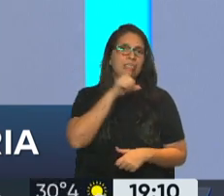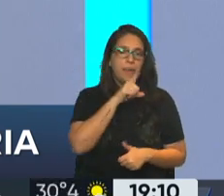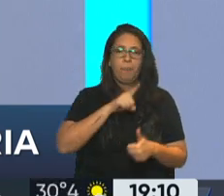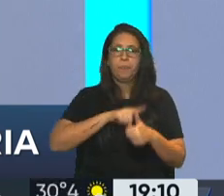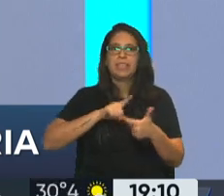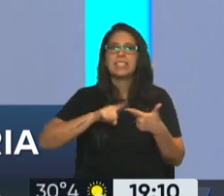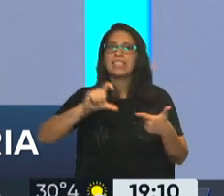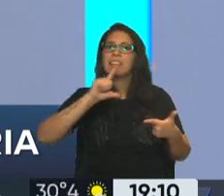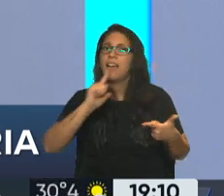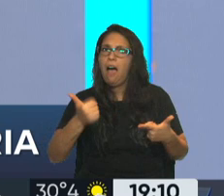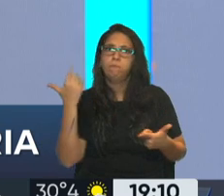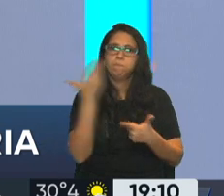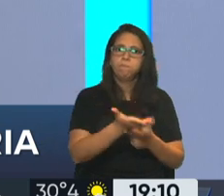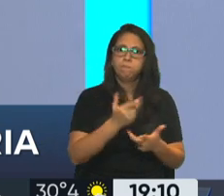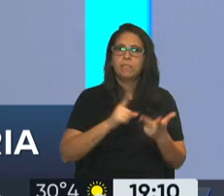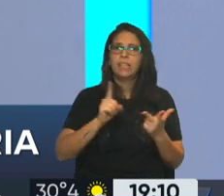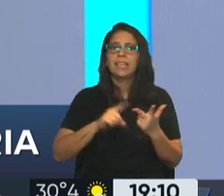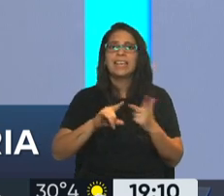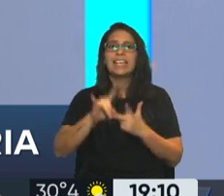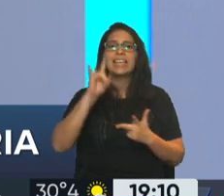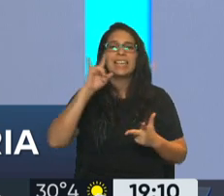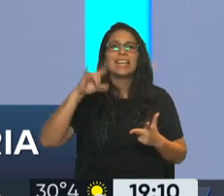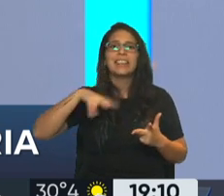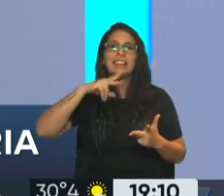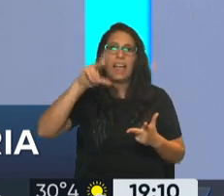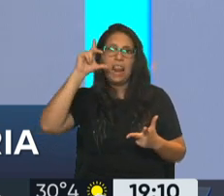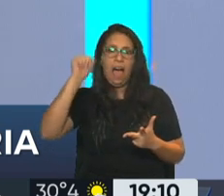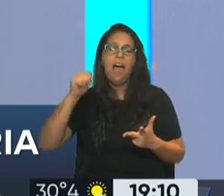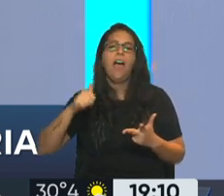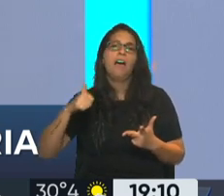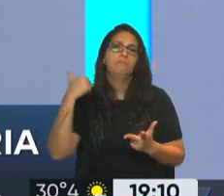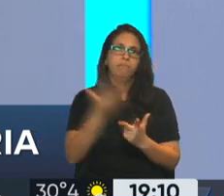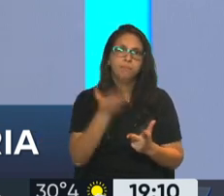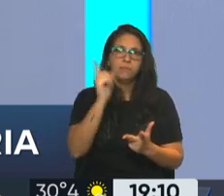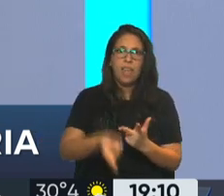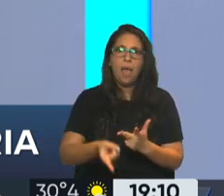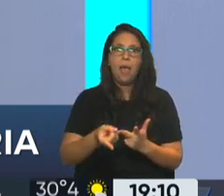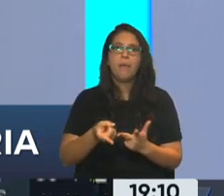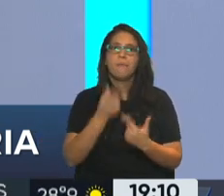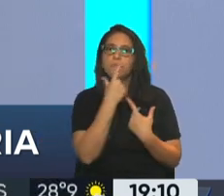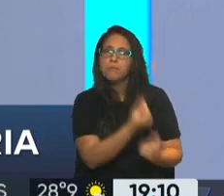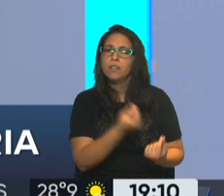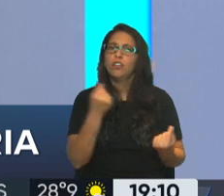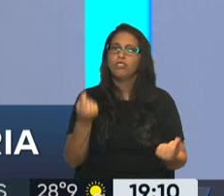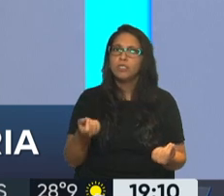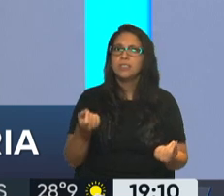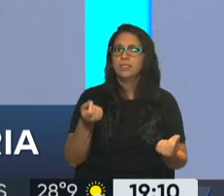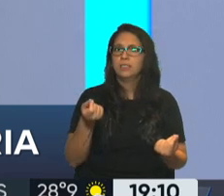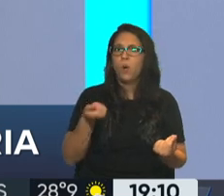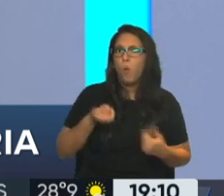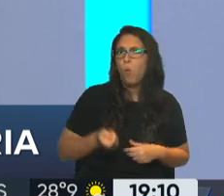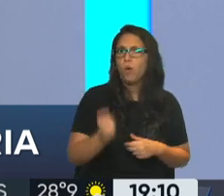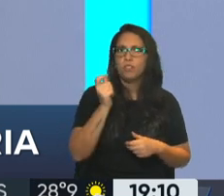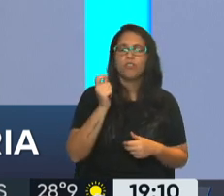la cta Y tenemos el de Ricardo quintela entonces todas las distintas iniciativas judiciales es un